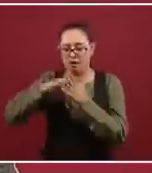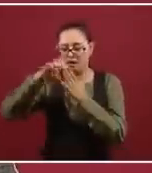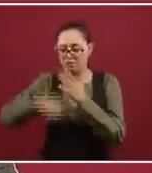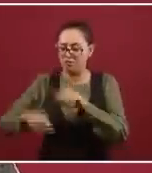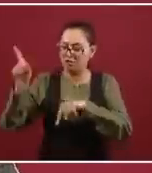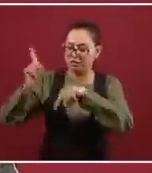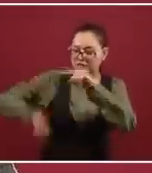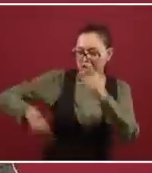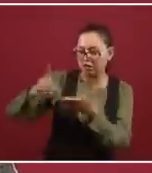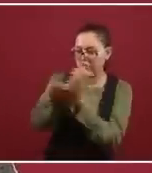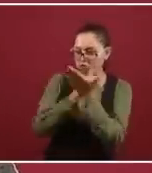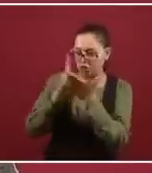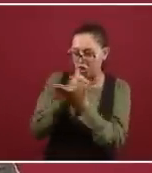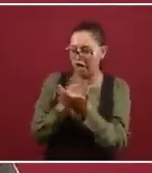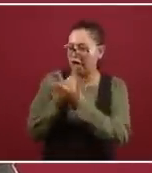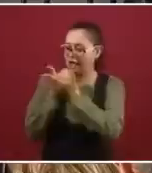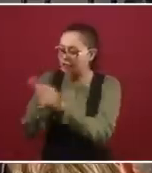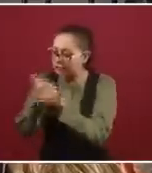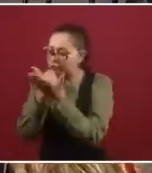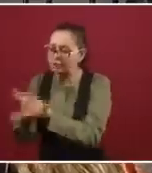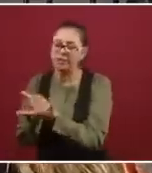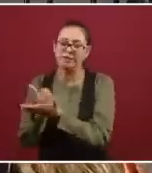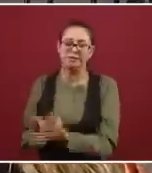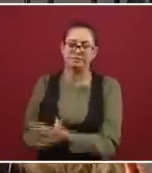caminar en su rehabilitación y su